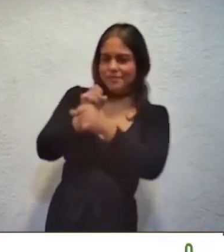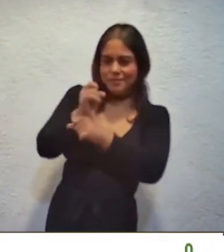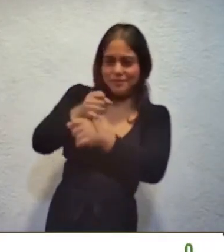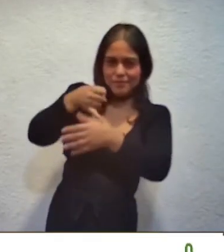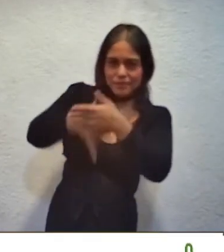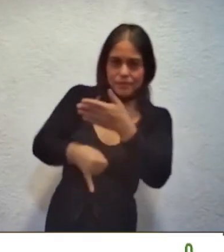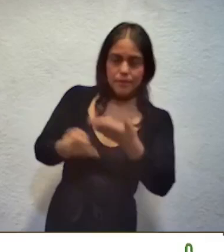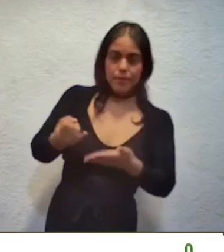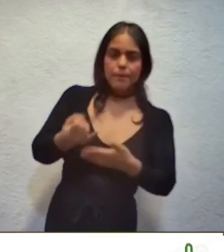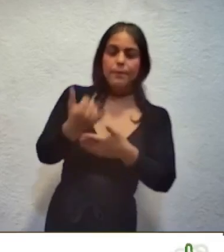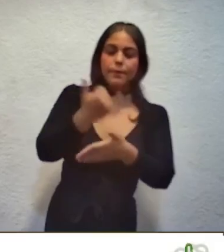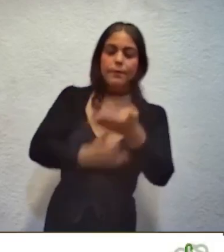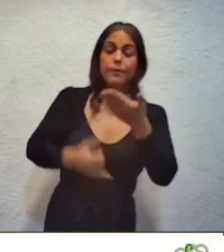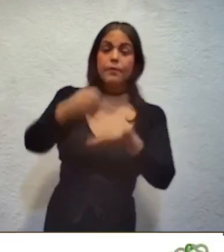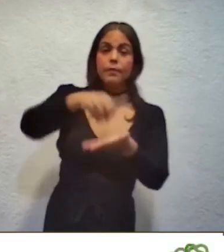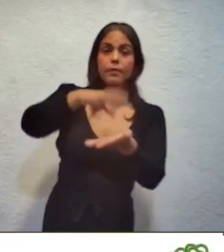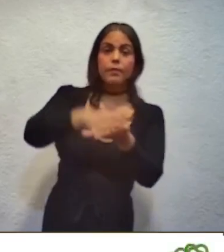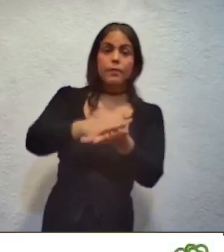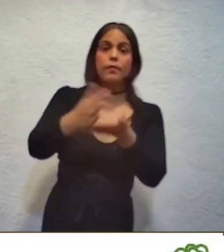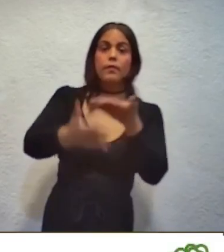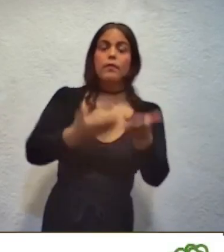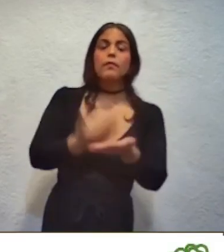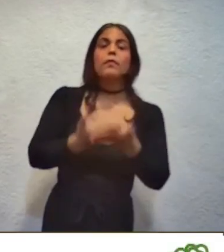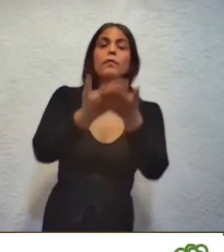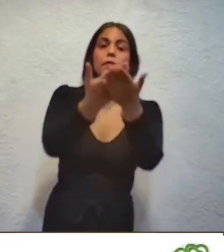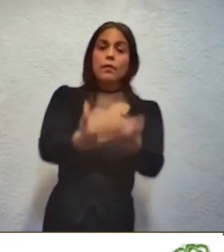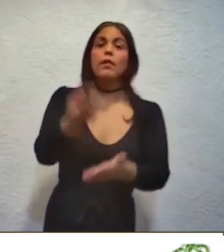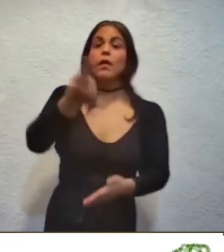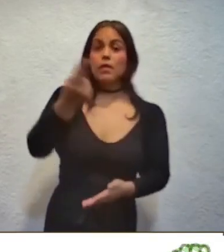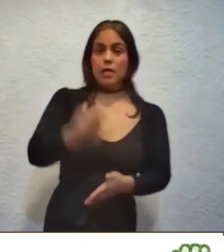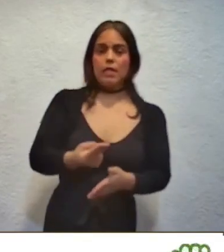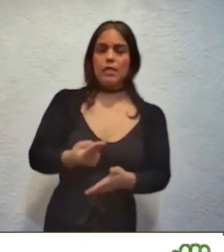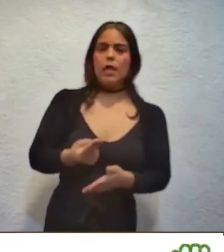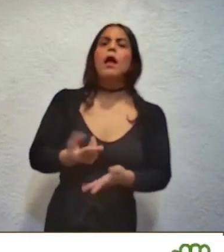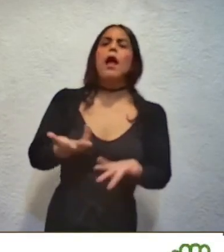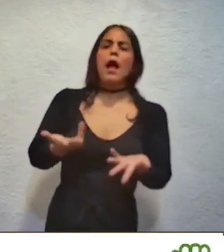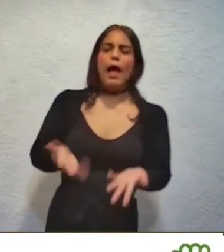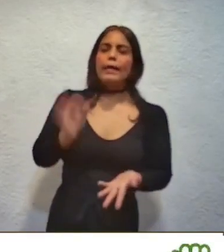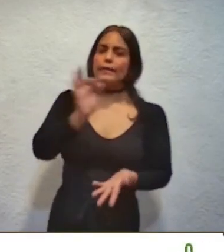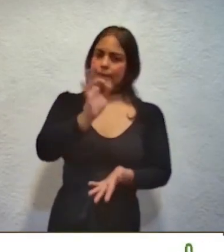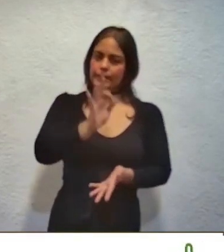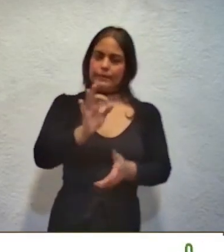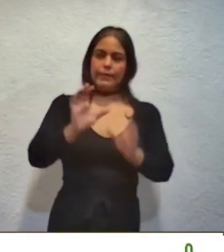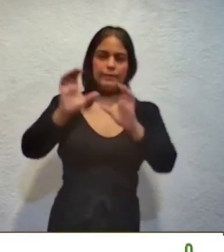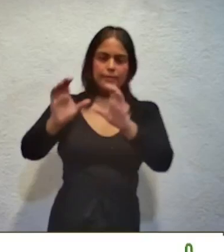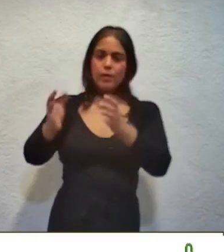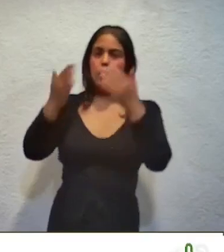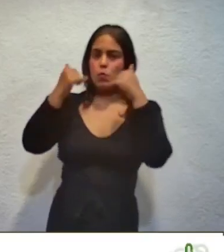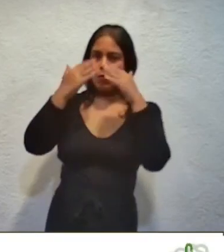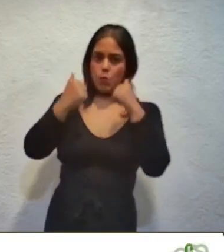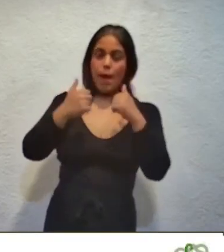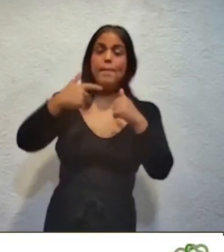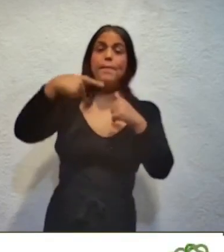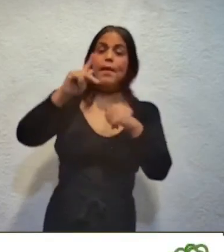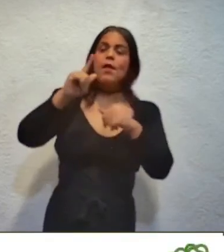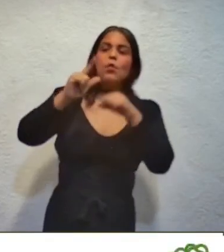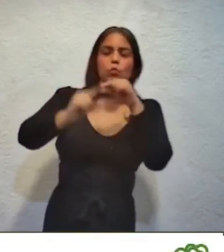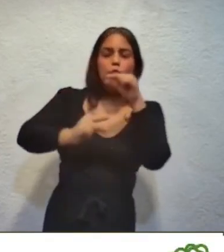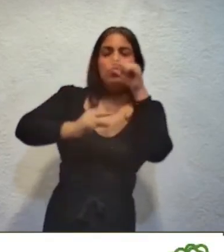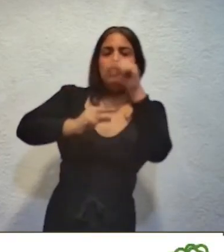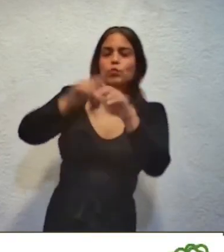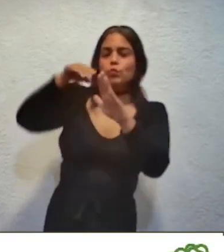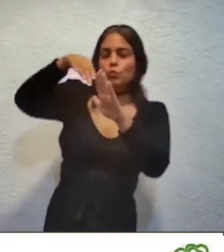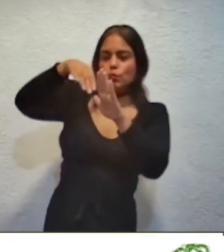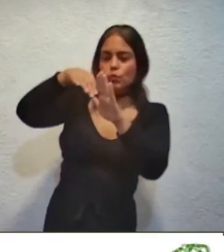el proyecto se propone que, si bien procede ordenar el cese de la medida de protección, esta debe ser de manera gradual y dirigida a